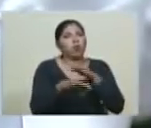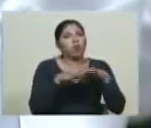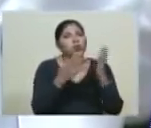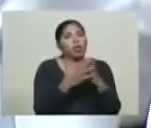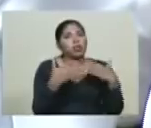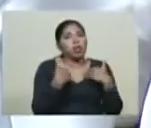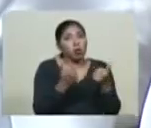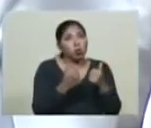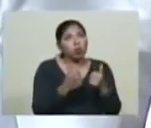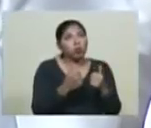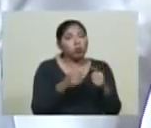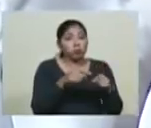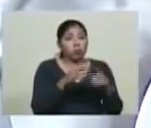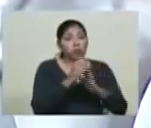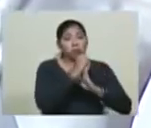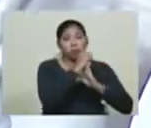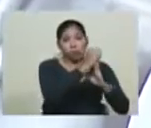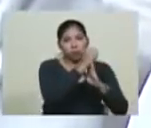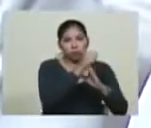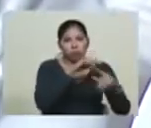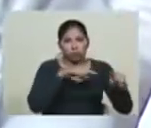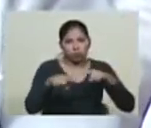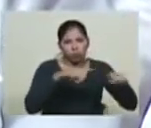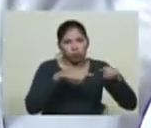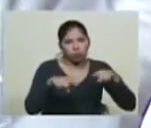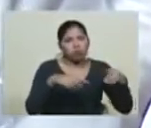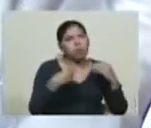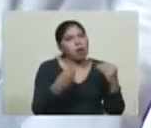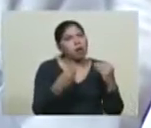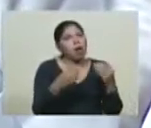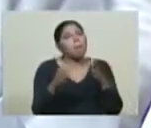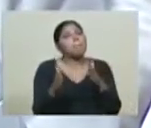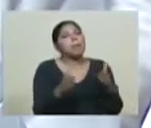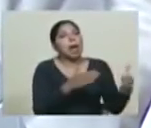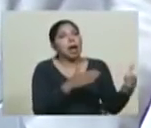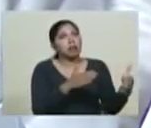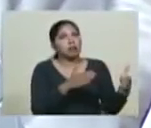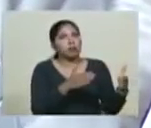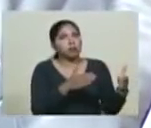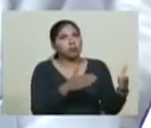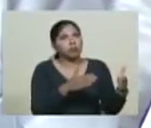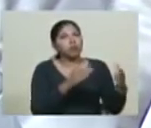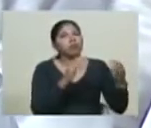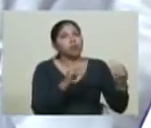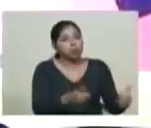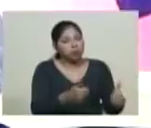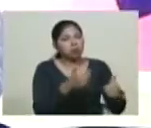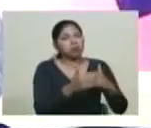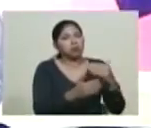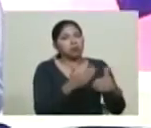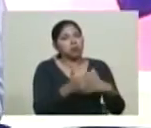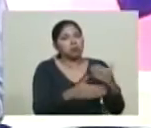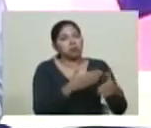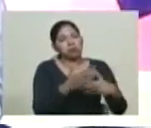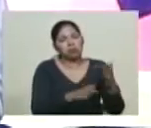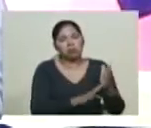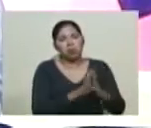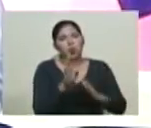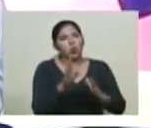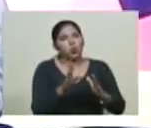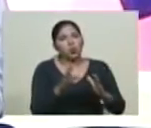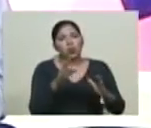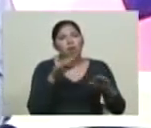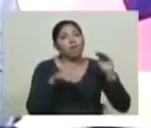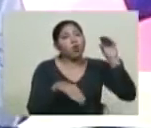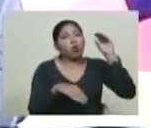del sistema para tener un plan que podamos asegurar que vamos a tener éxito y que vamos